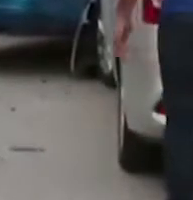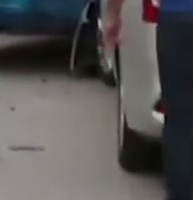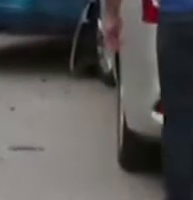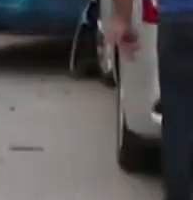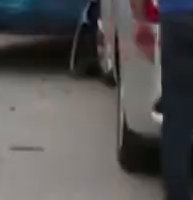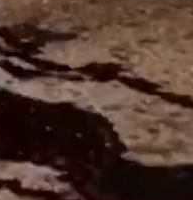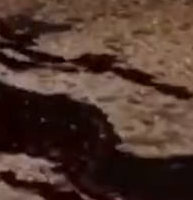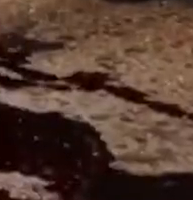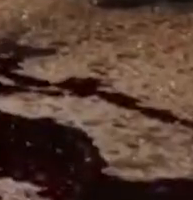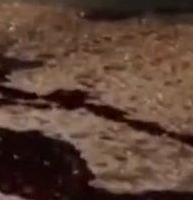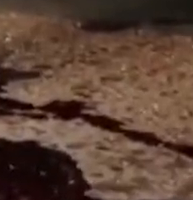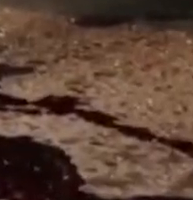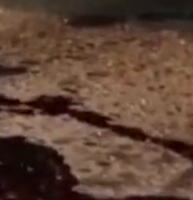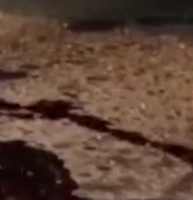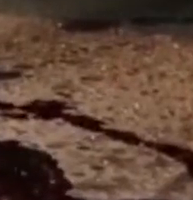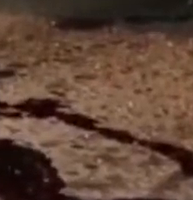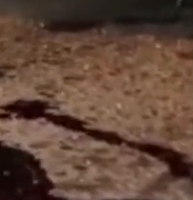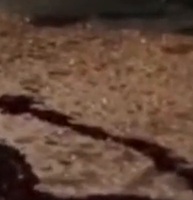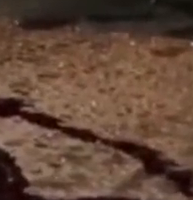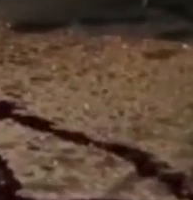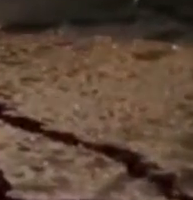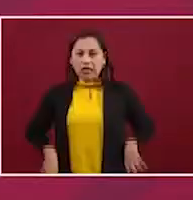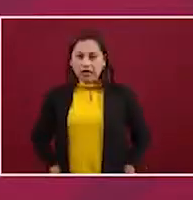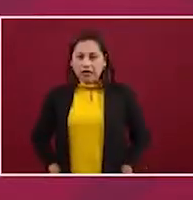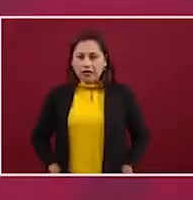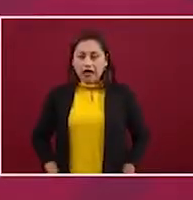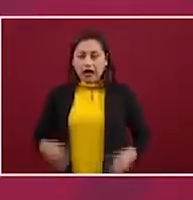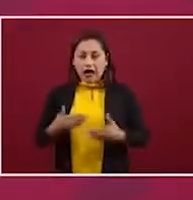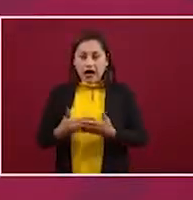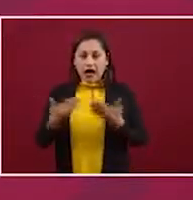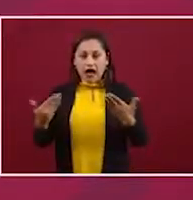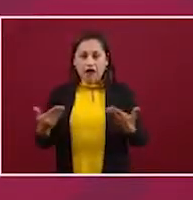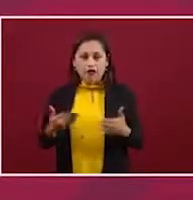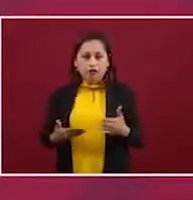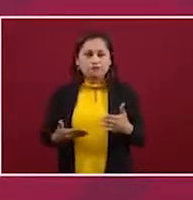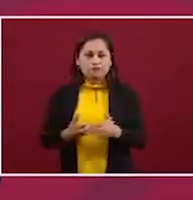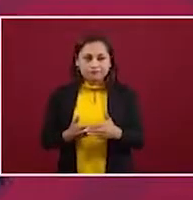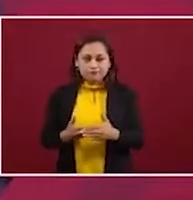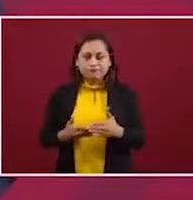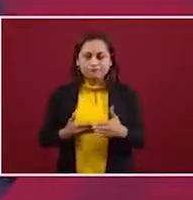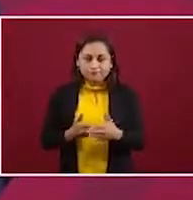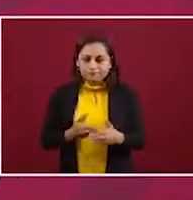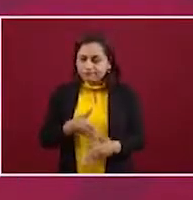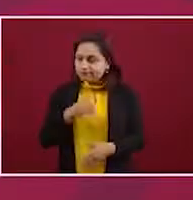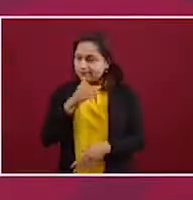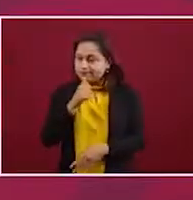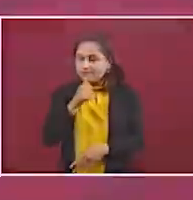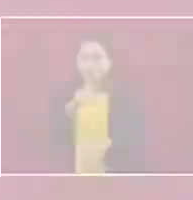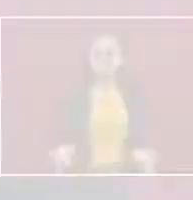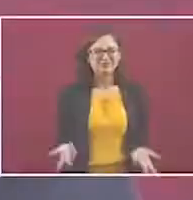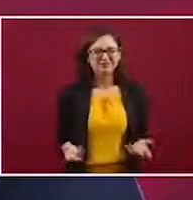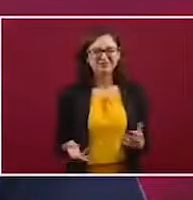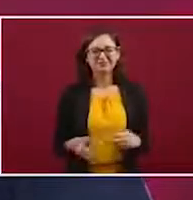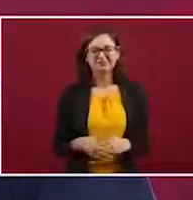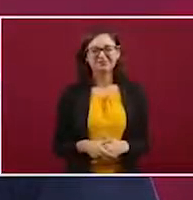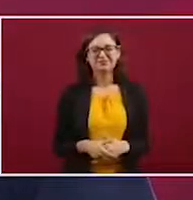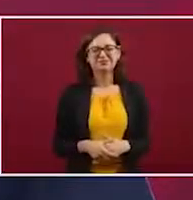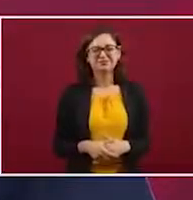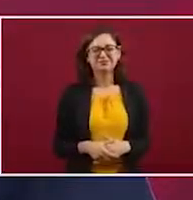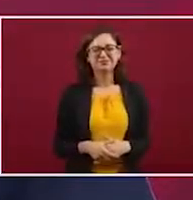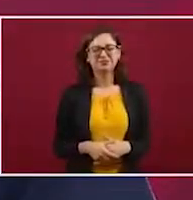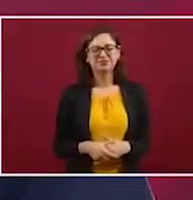denunció que durante los hechos en culiacán hubo una campaña irracional y fuera de lo normal en algunos medios contra el gobierno que